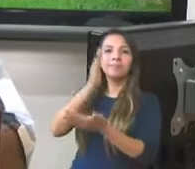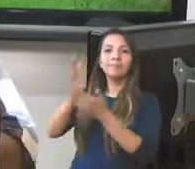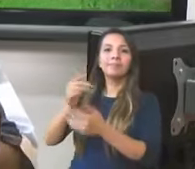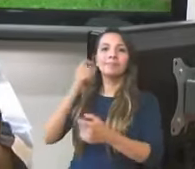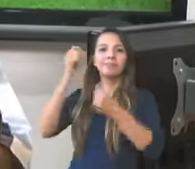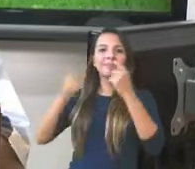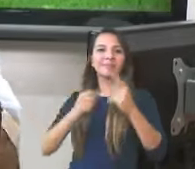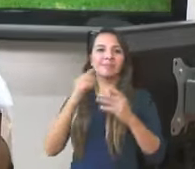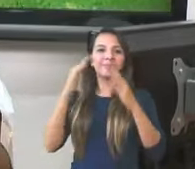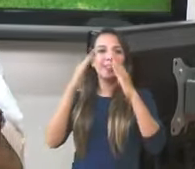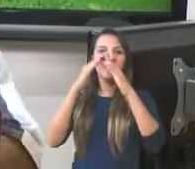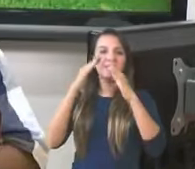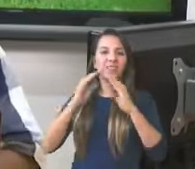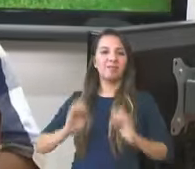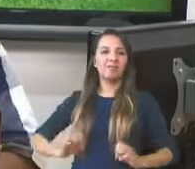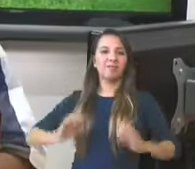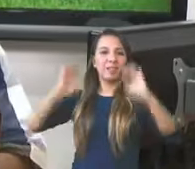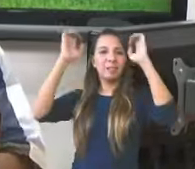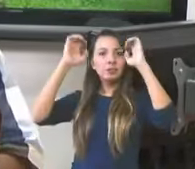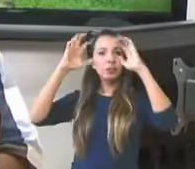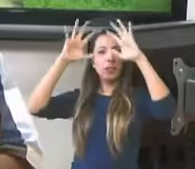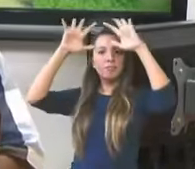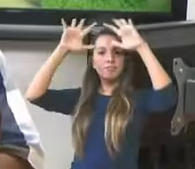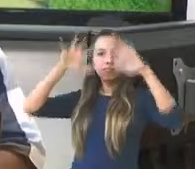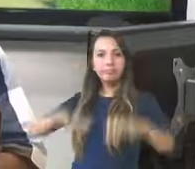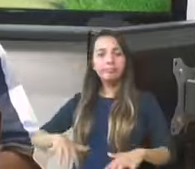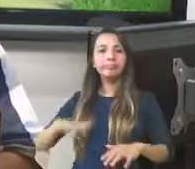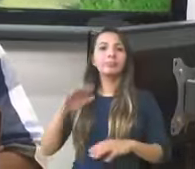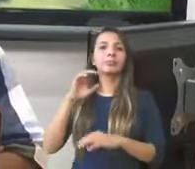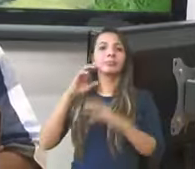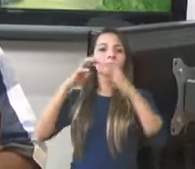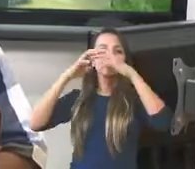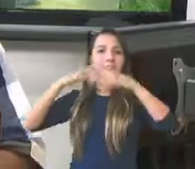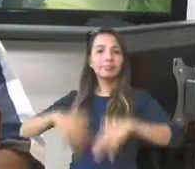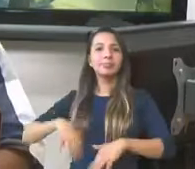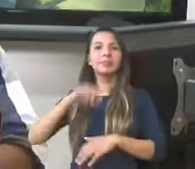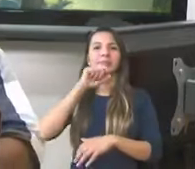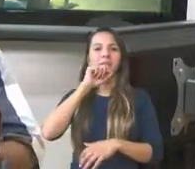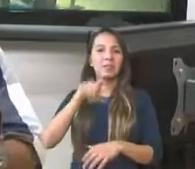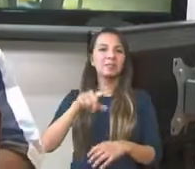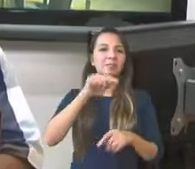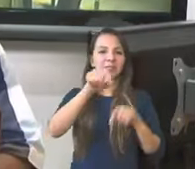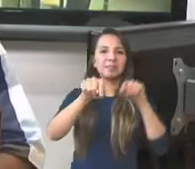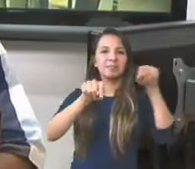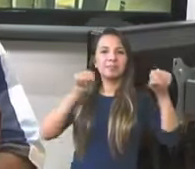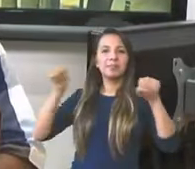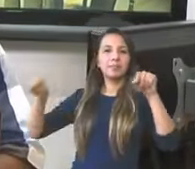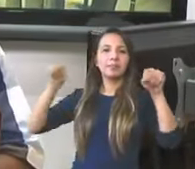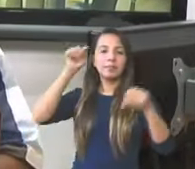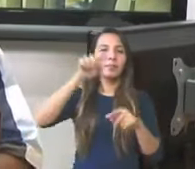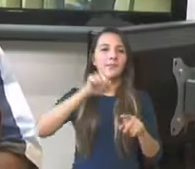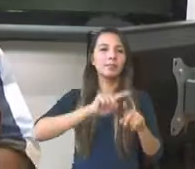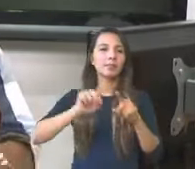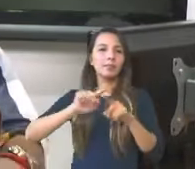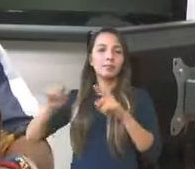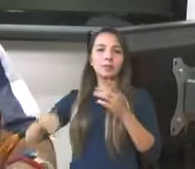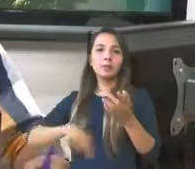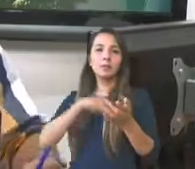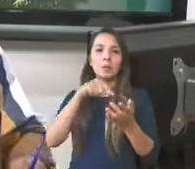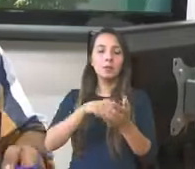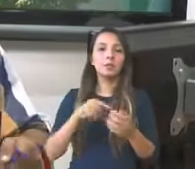un condominio, un lugar donde también estaba una fábrica de unas costureras, bueno, varios puntos ahí.